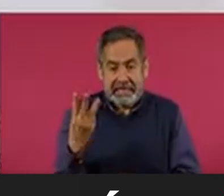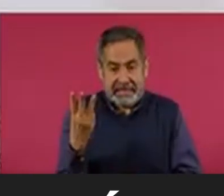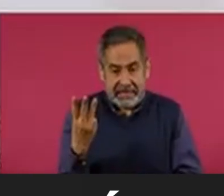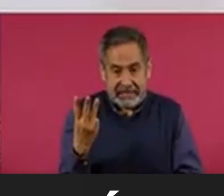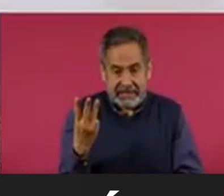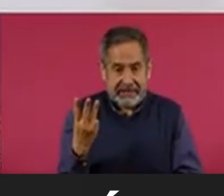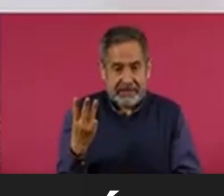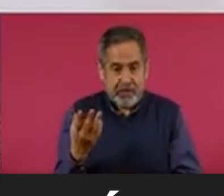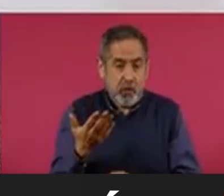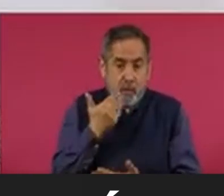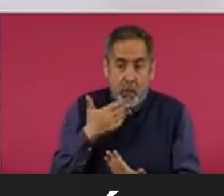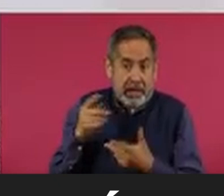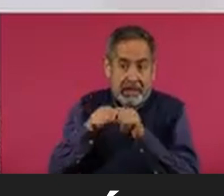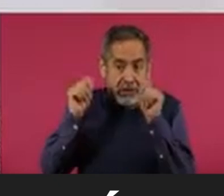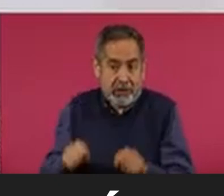y como no me había titulado,